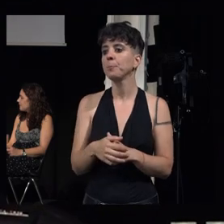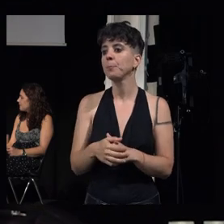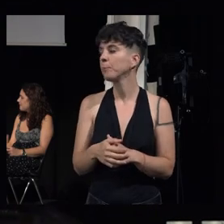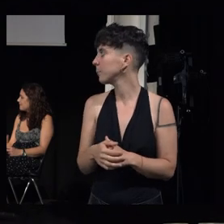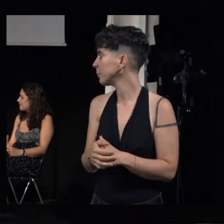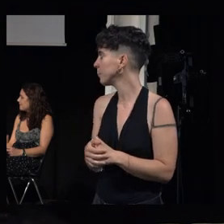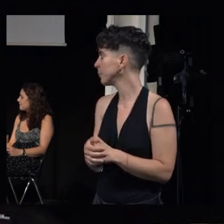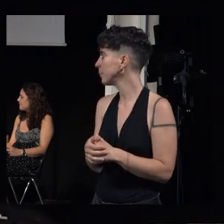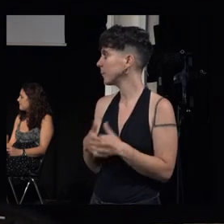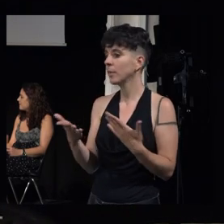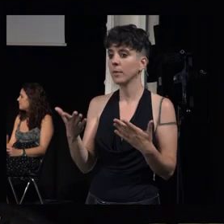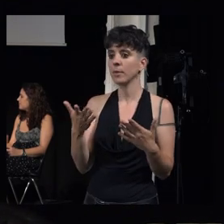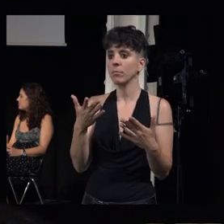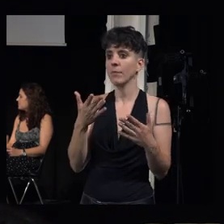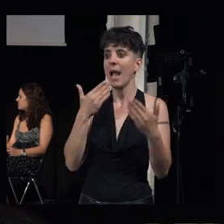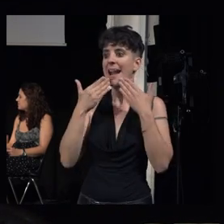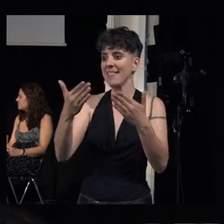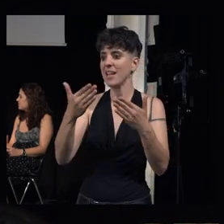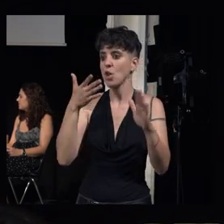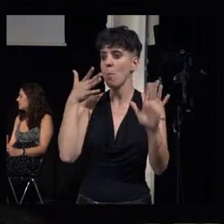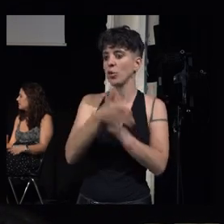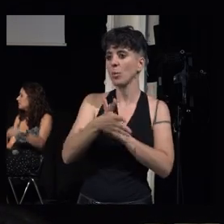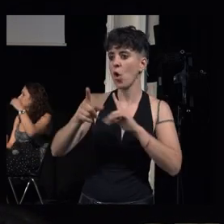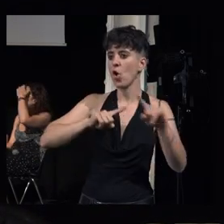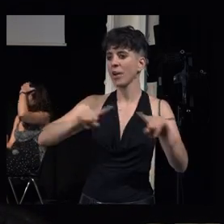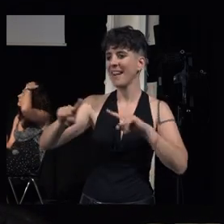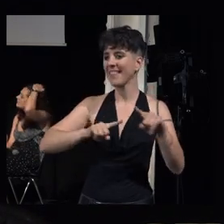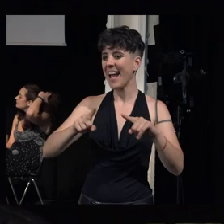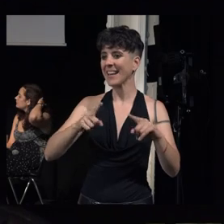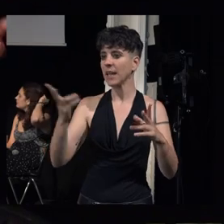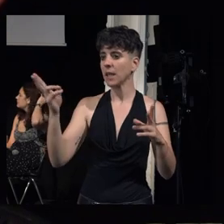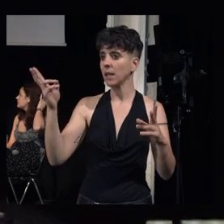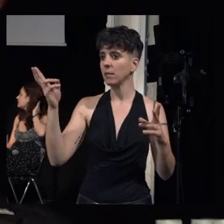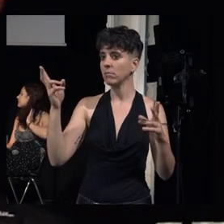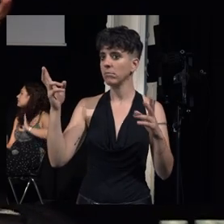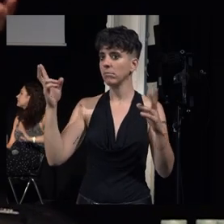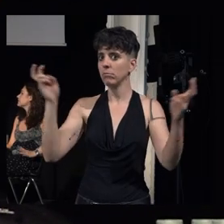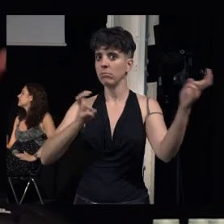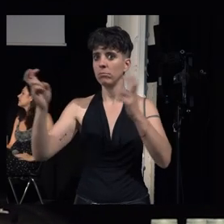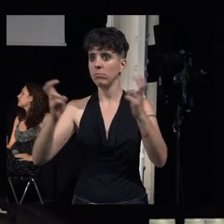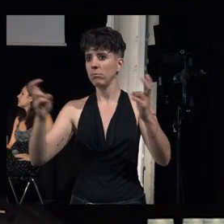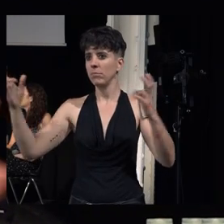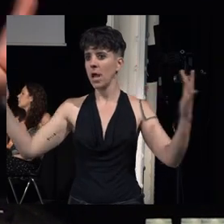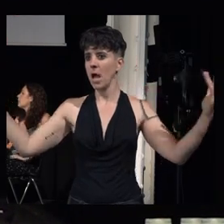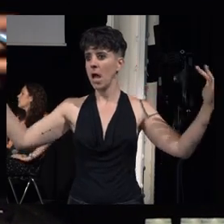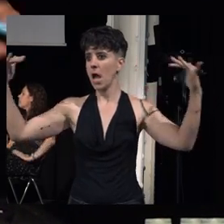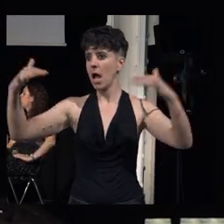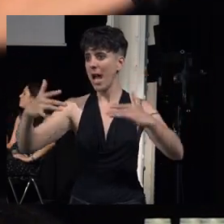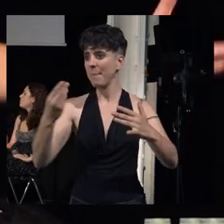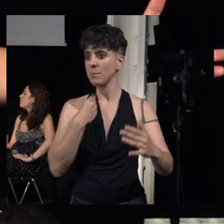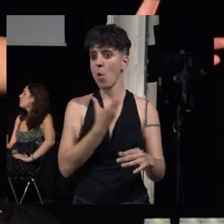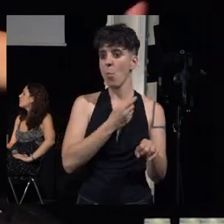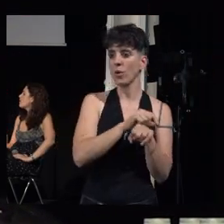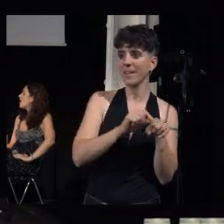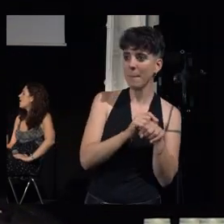bueno, por organizar, pero también por haber reunido a tanta gente hoy aquí, siendo un oxímoron esto del